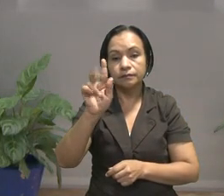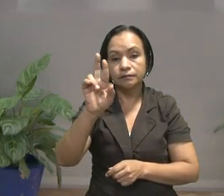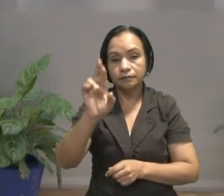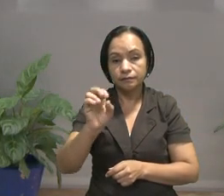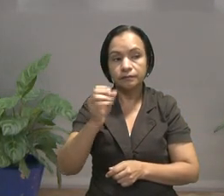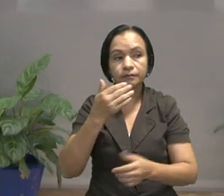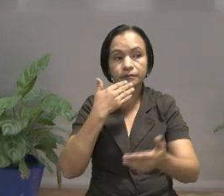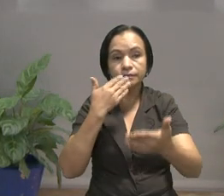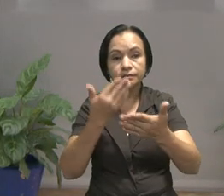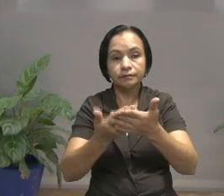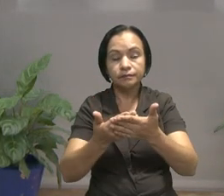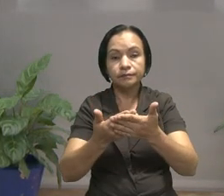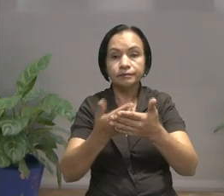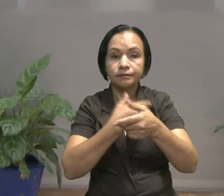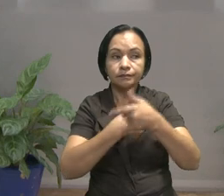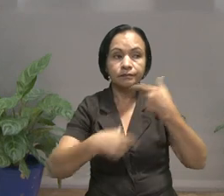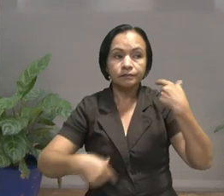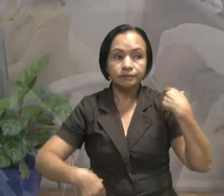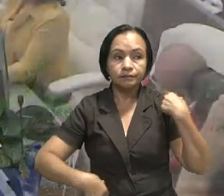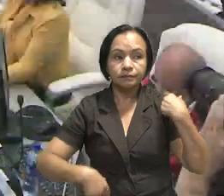Gracias, compañero presidente.